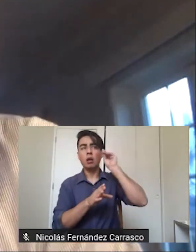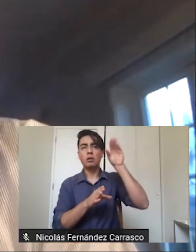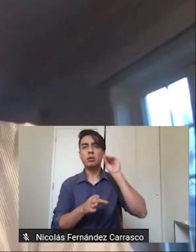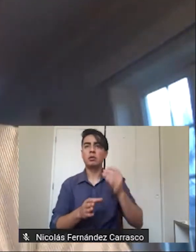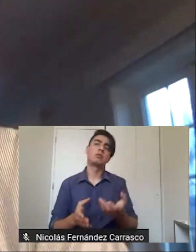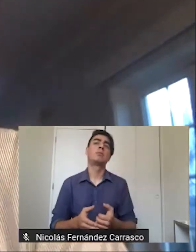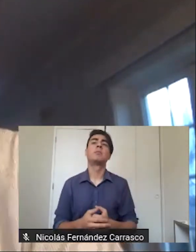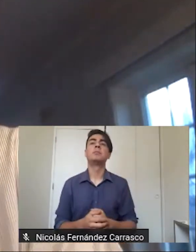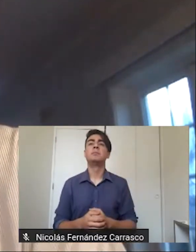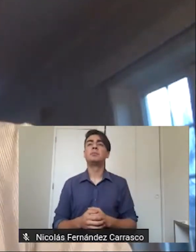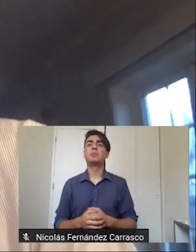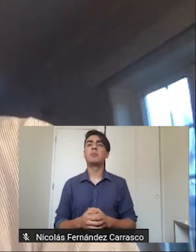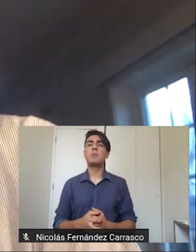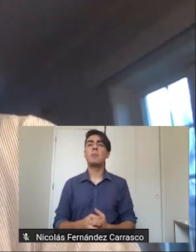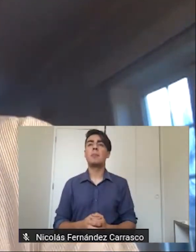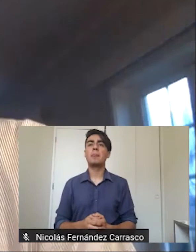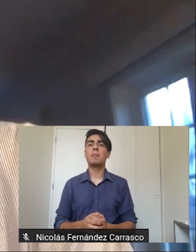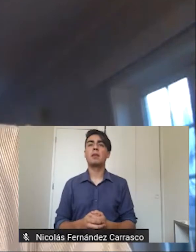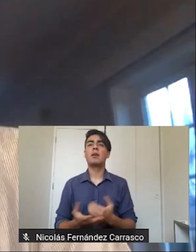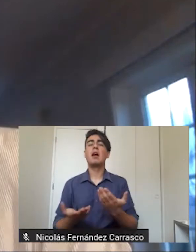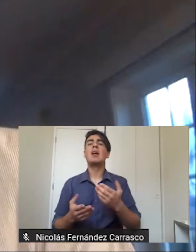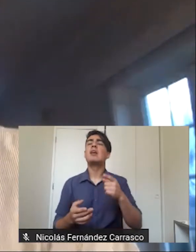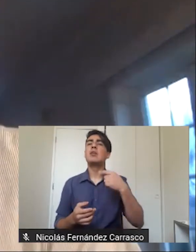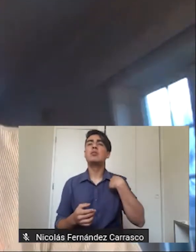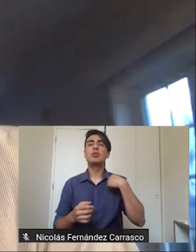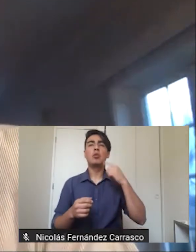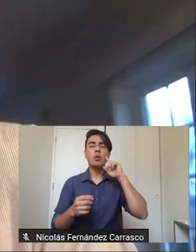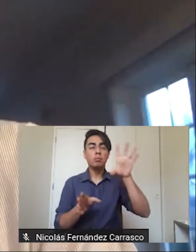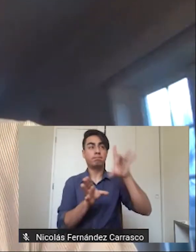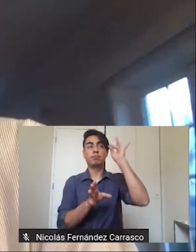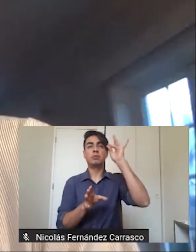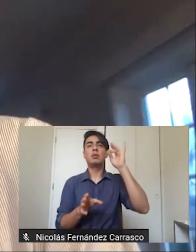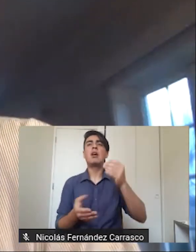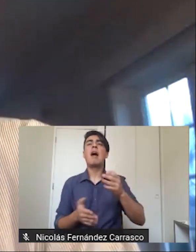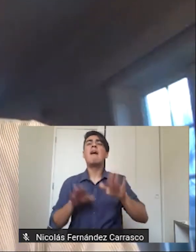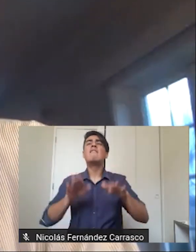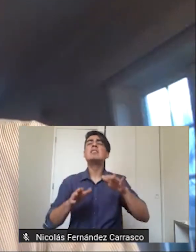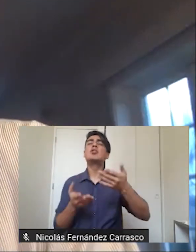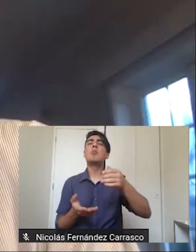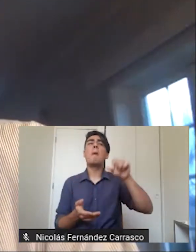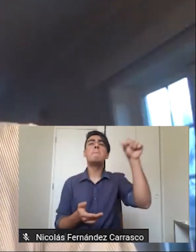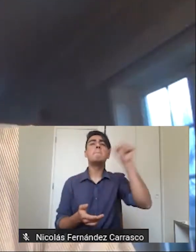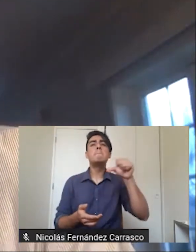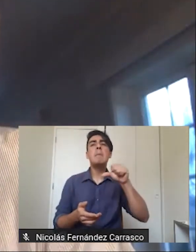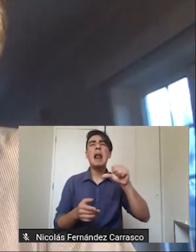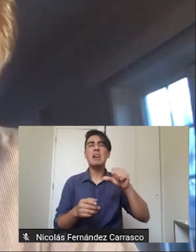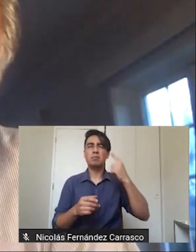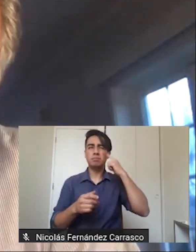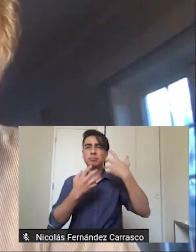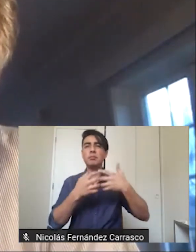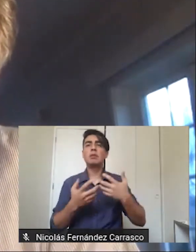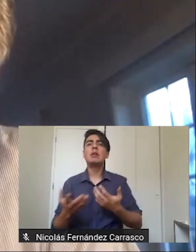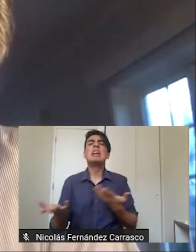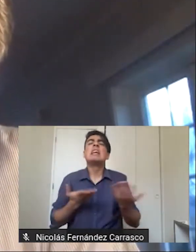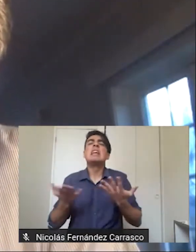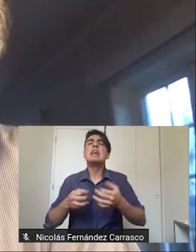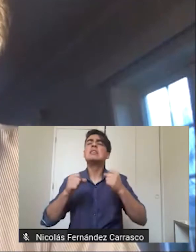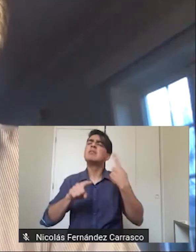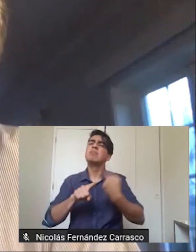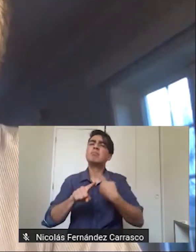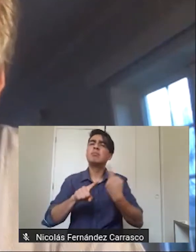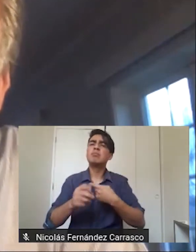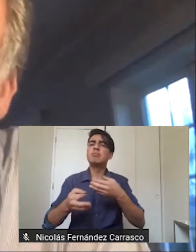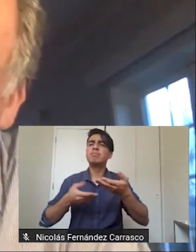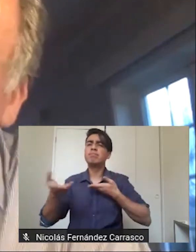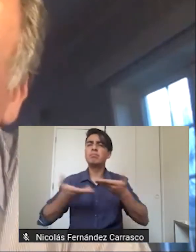hay una mala interpretación y hay una equivocación, se puede decir, de sobre qué es el diálogo. La